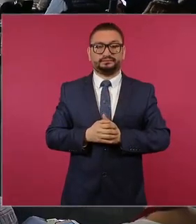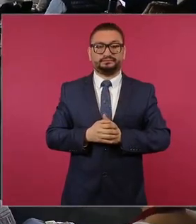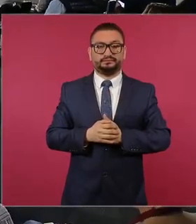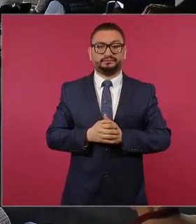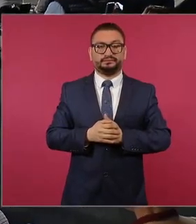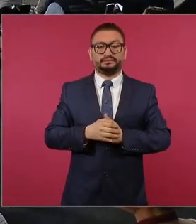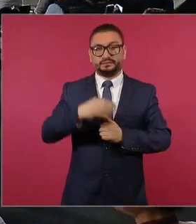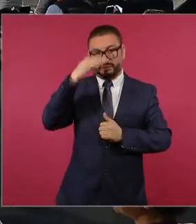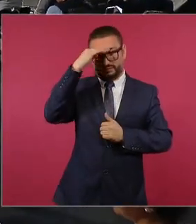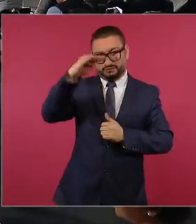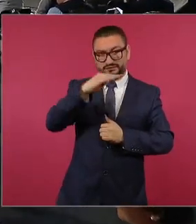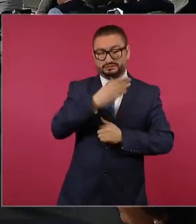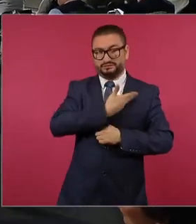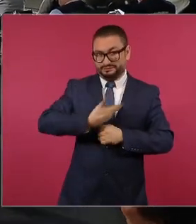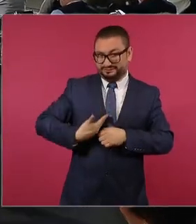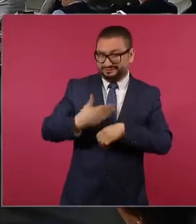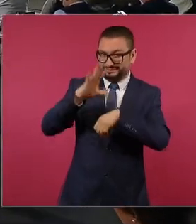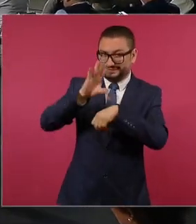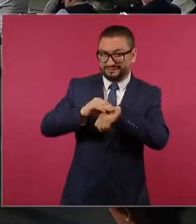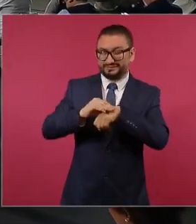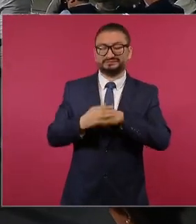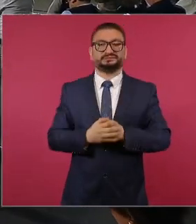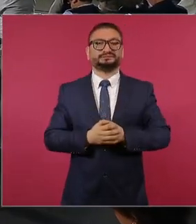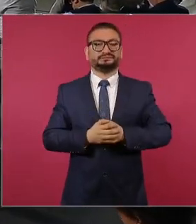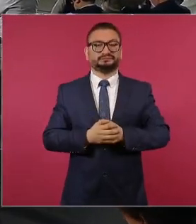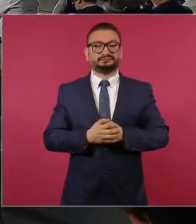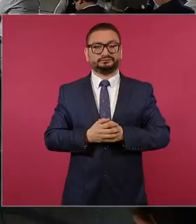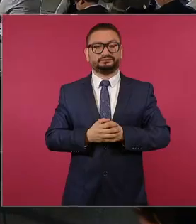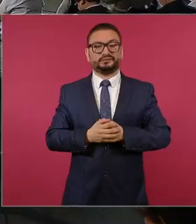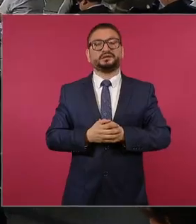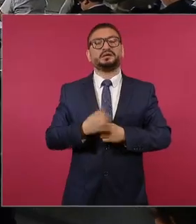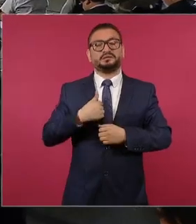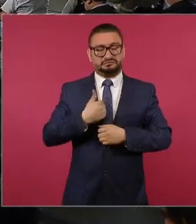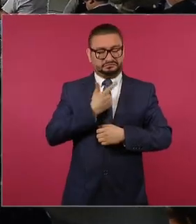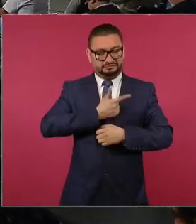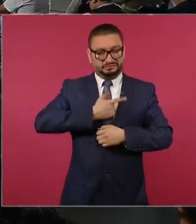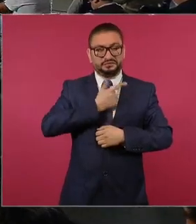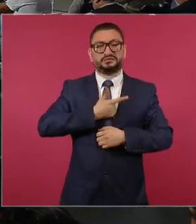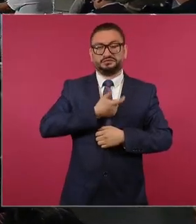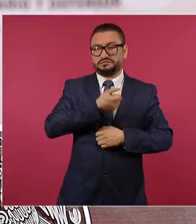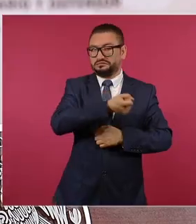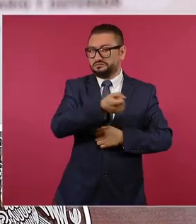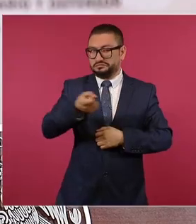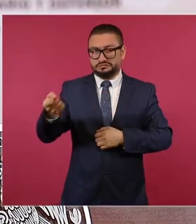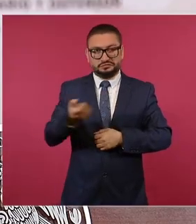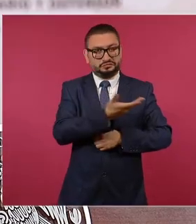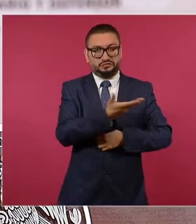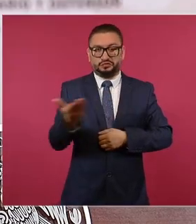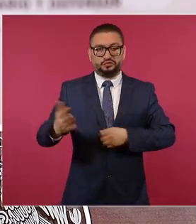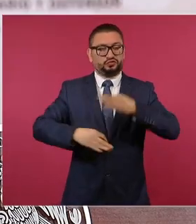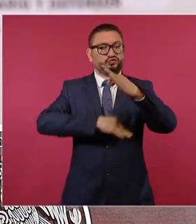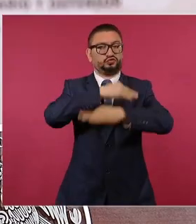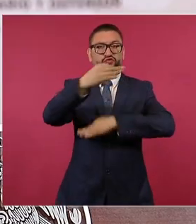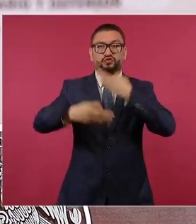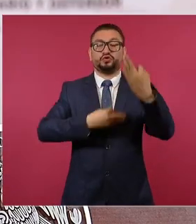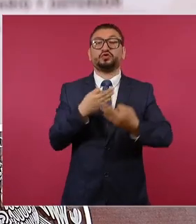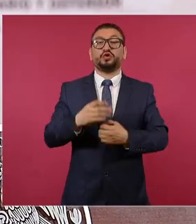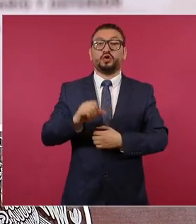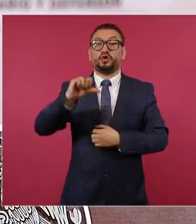Con su permiso, señor presidente, me da gusto saludarlos nuevamente a todas y todas ustedes.